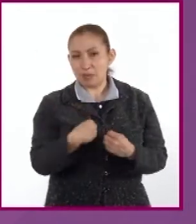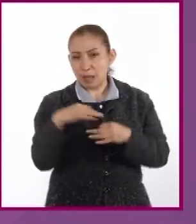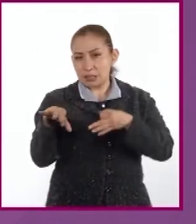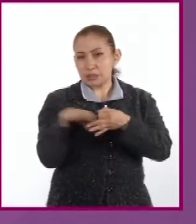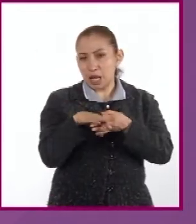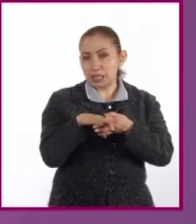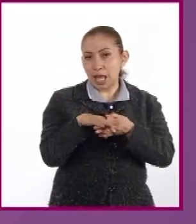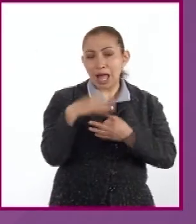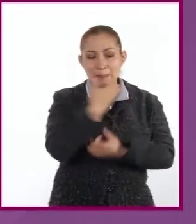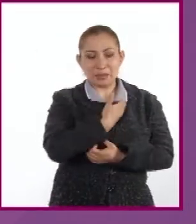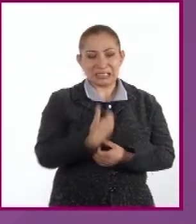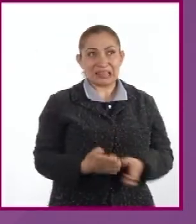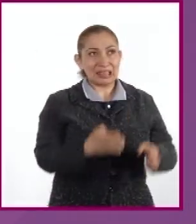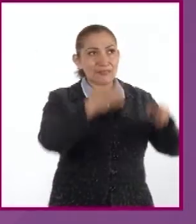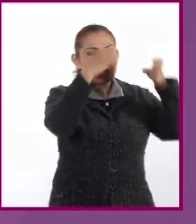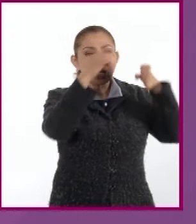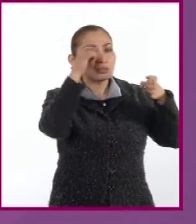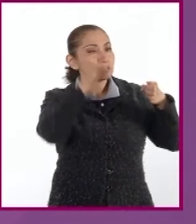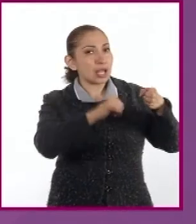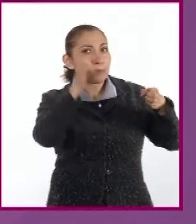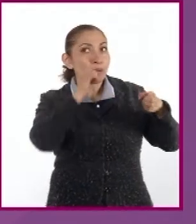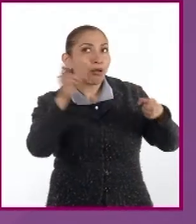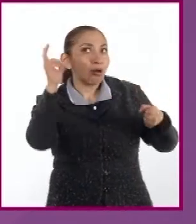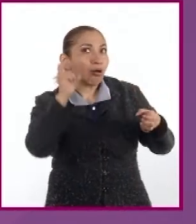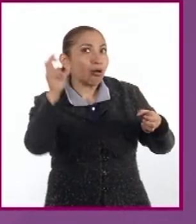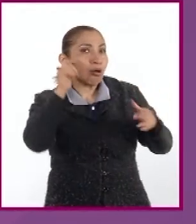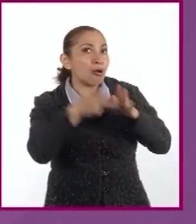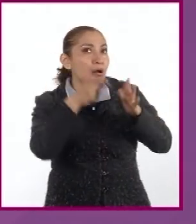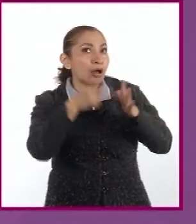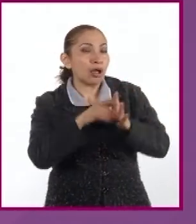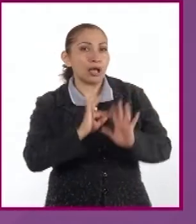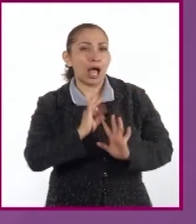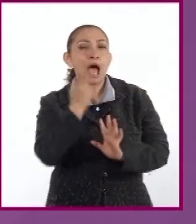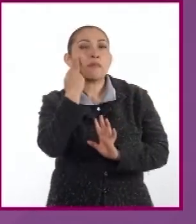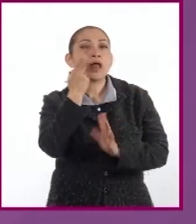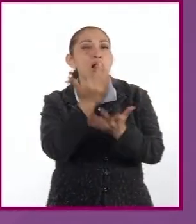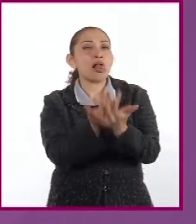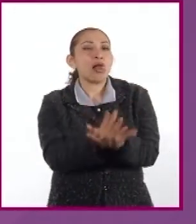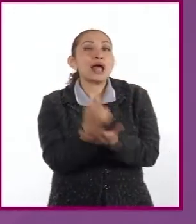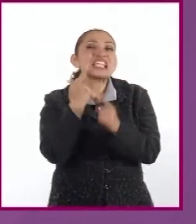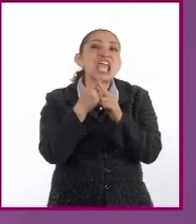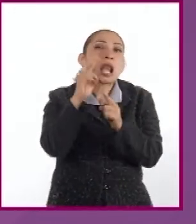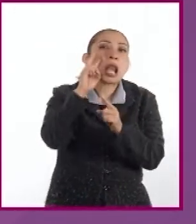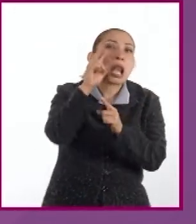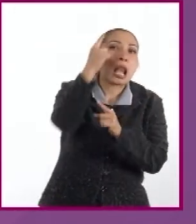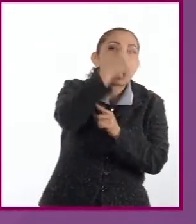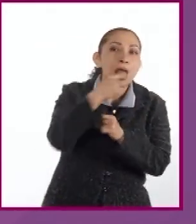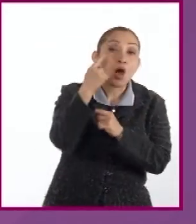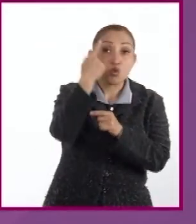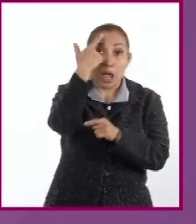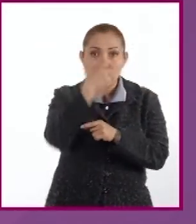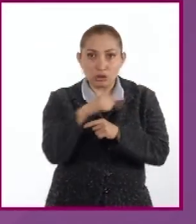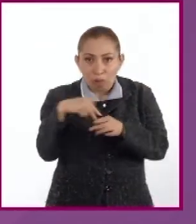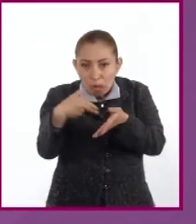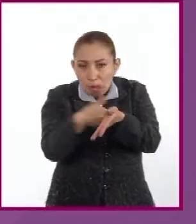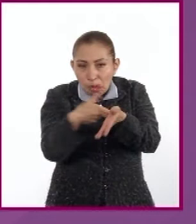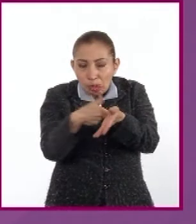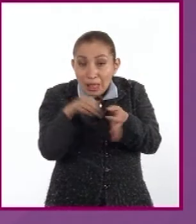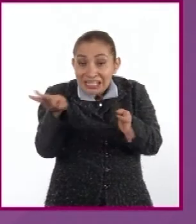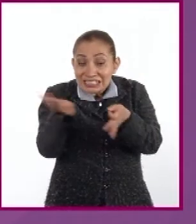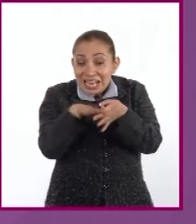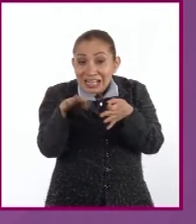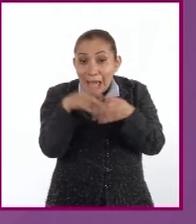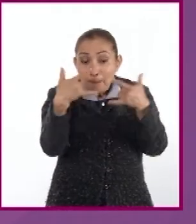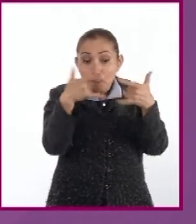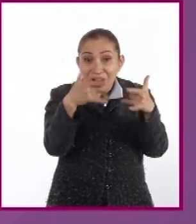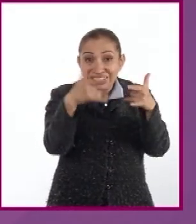de la presidencia y que siempre lo oía, decidió esperarlo para ver quién era. Una noche se escondió cerca de la puerta